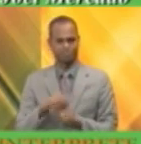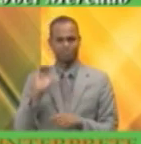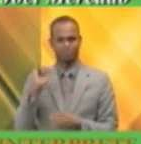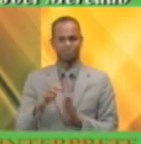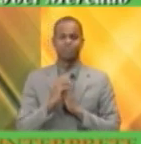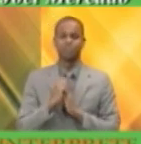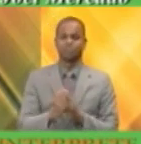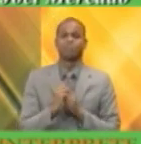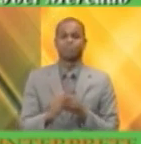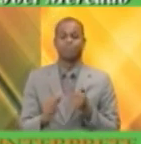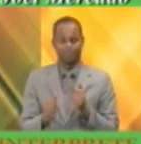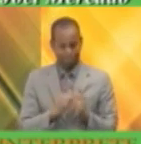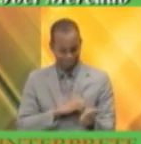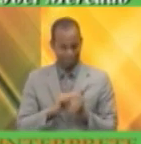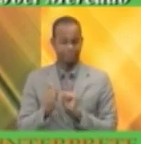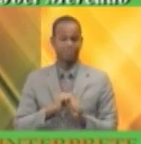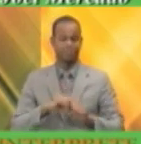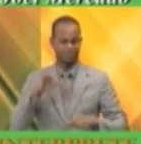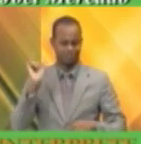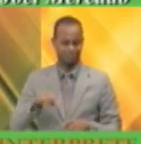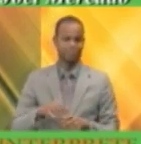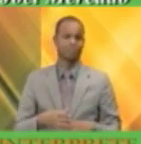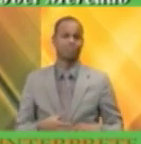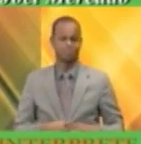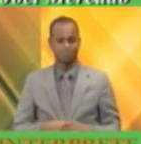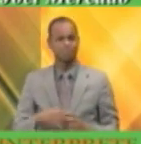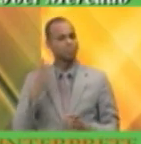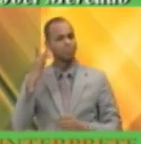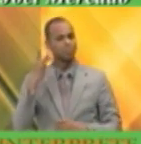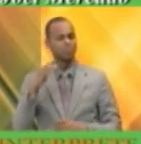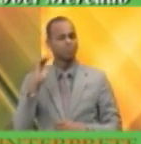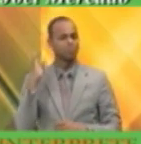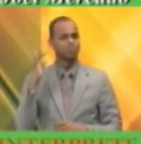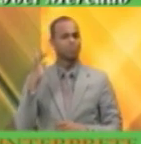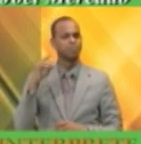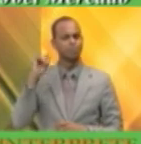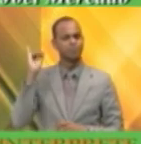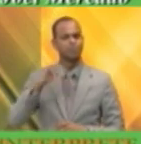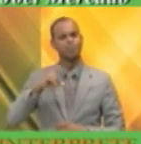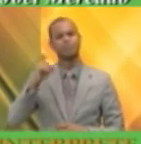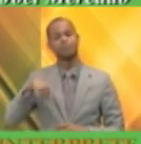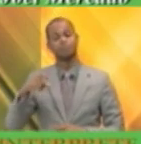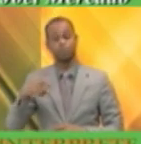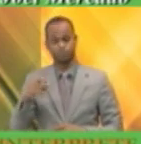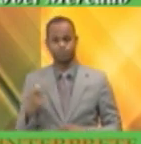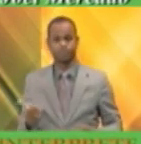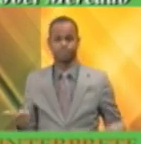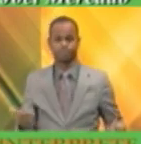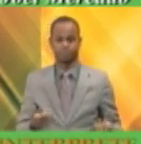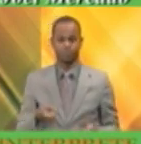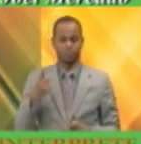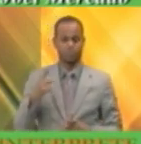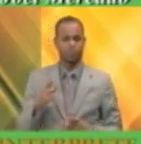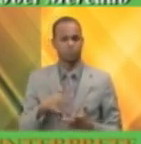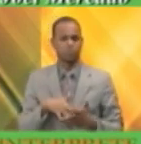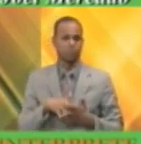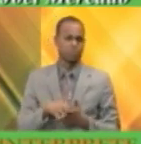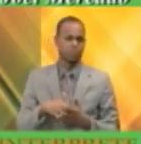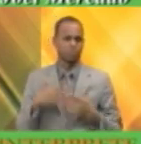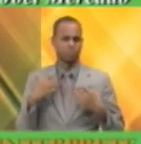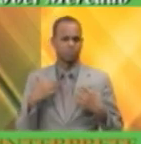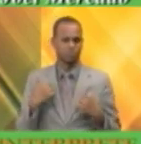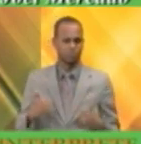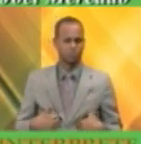liderazgo deportivo. ¿Por qué? Porque necesariamente el hecho de tener una debilidad